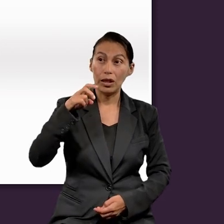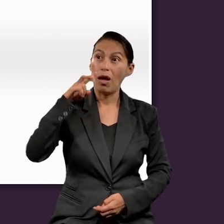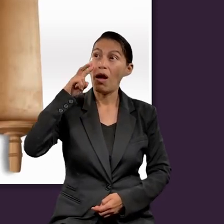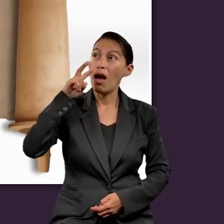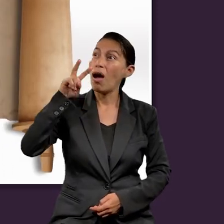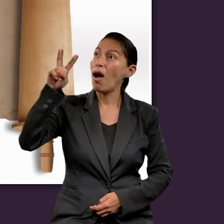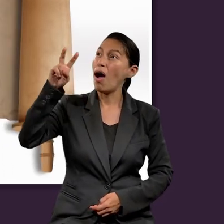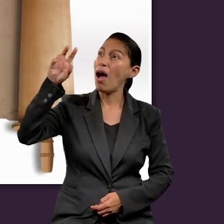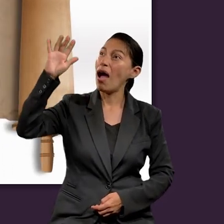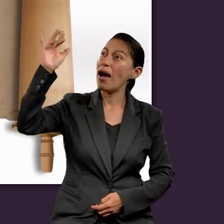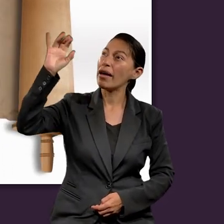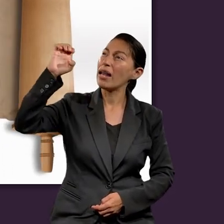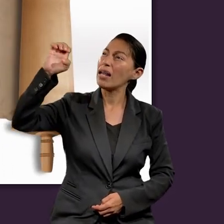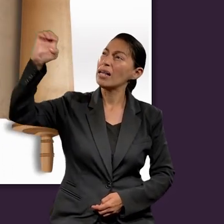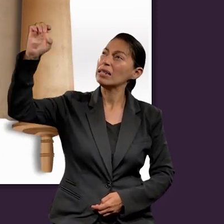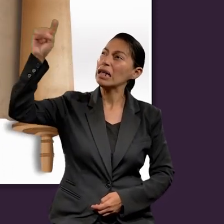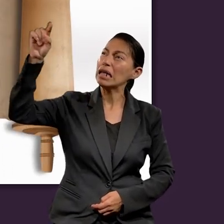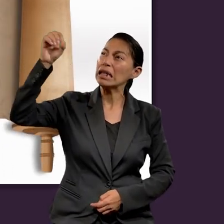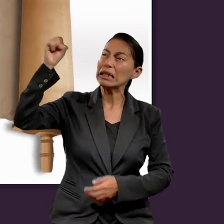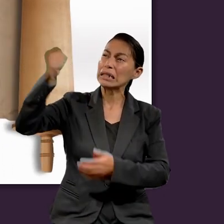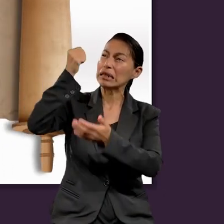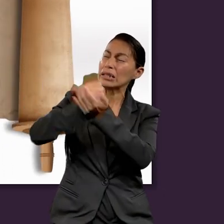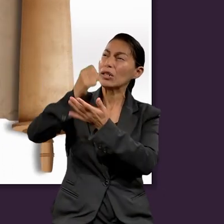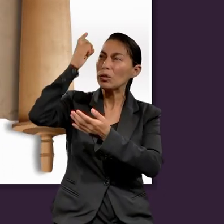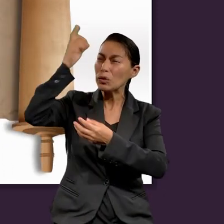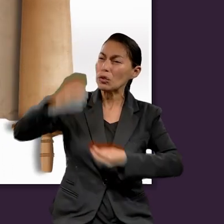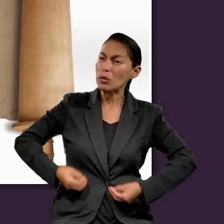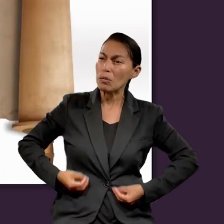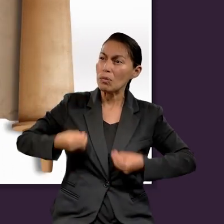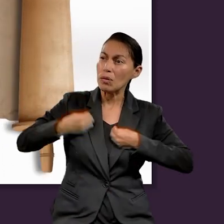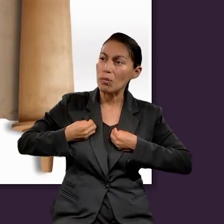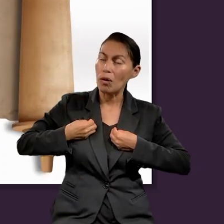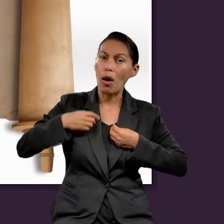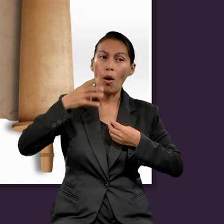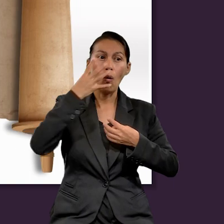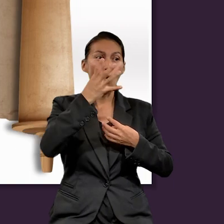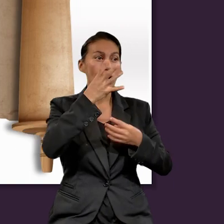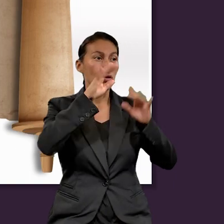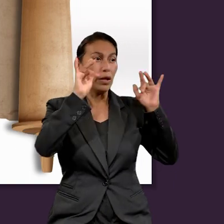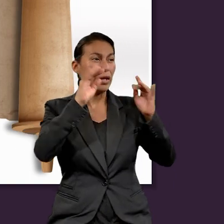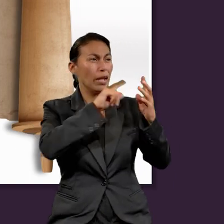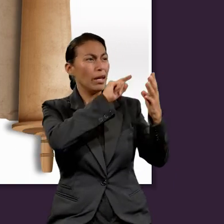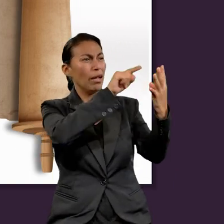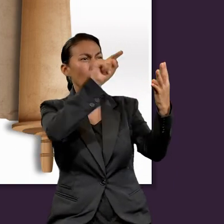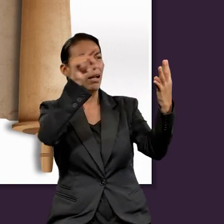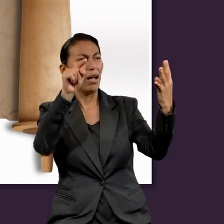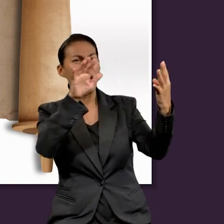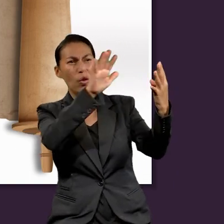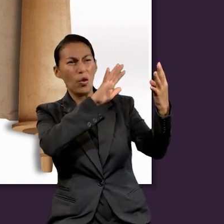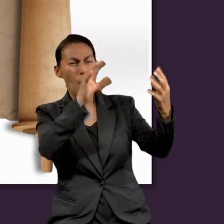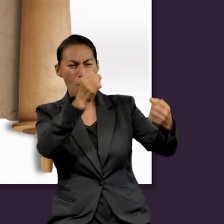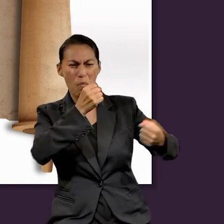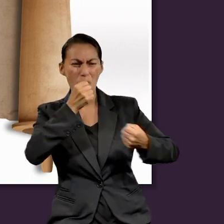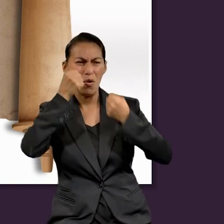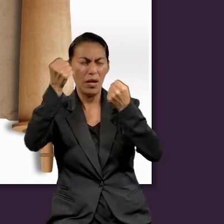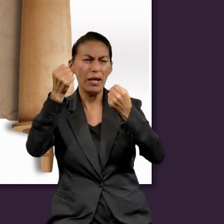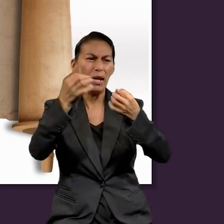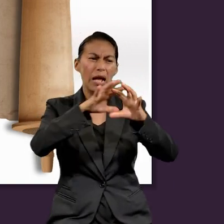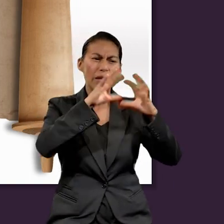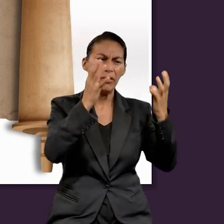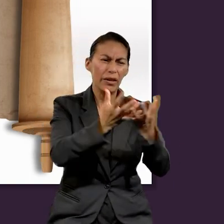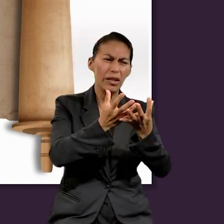entonces vi otro ángel que subía del este con el sello del dios vivo y clamó a gran voz a los cuatro Ángeles